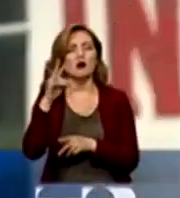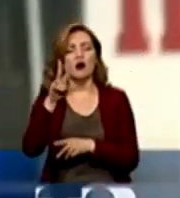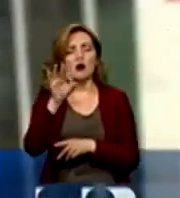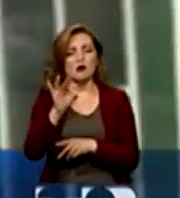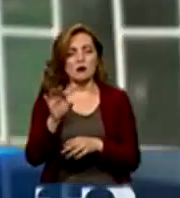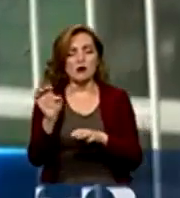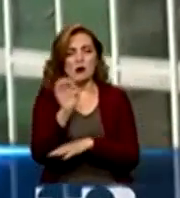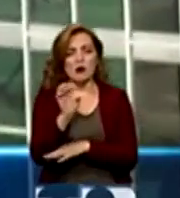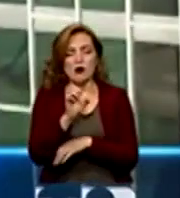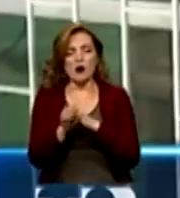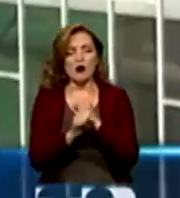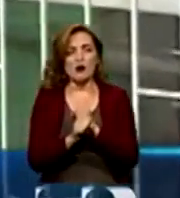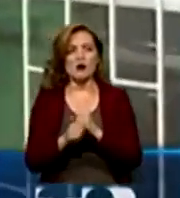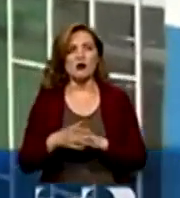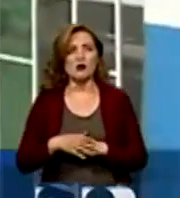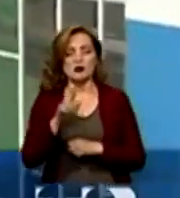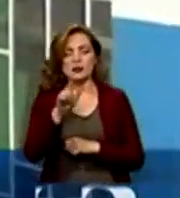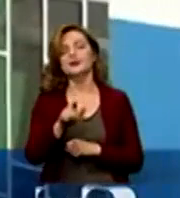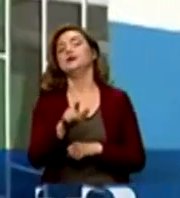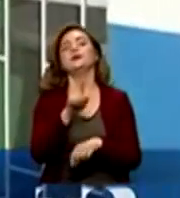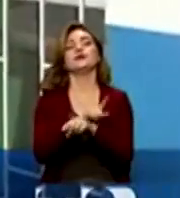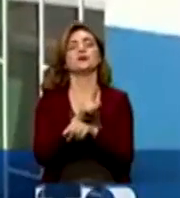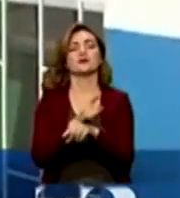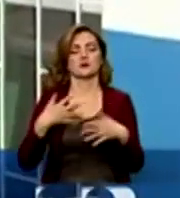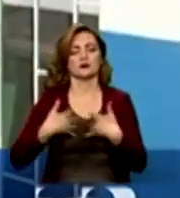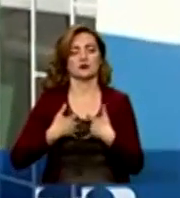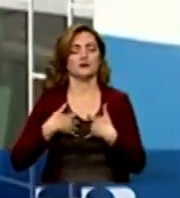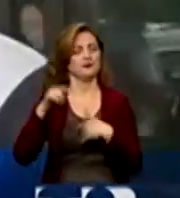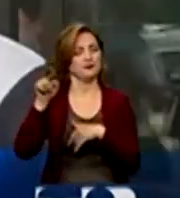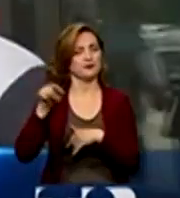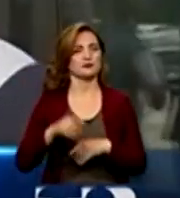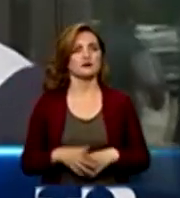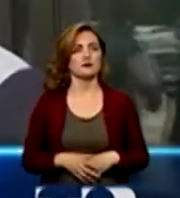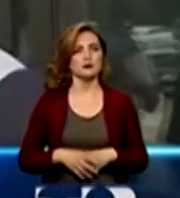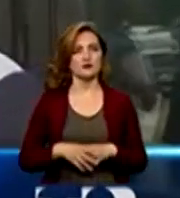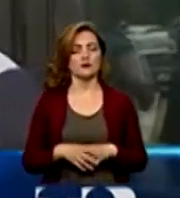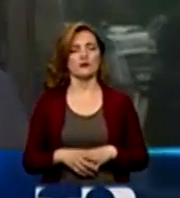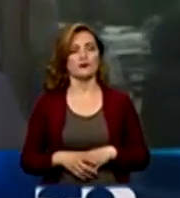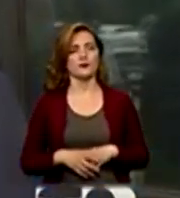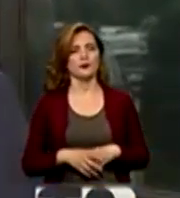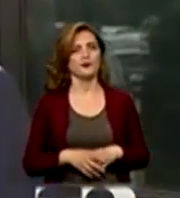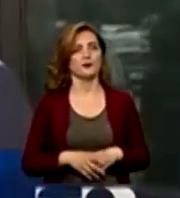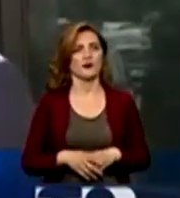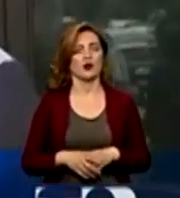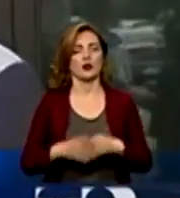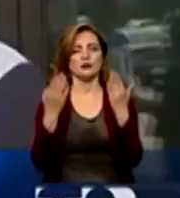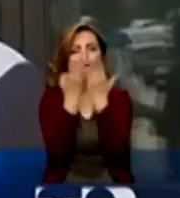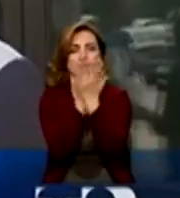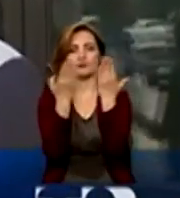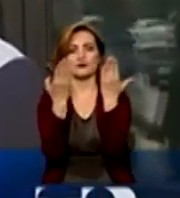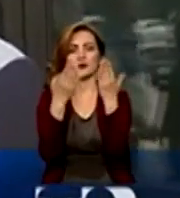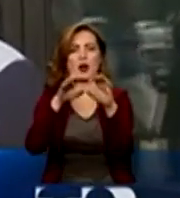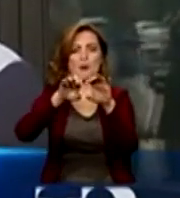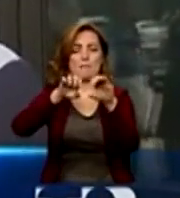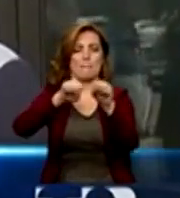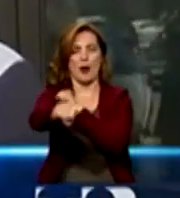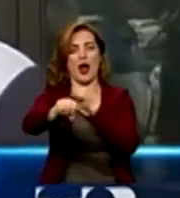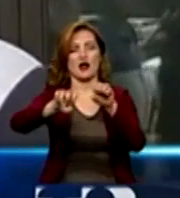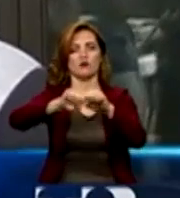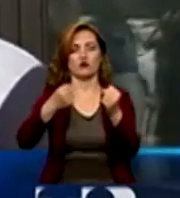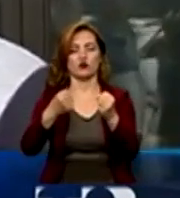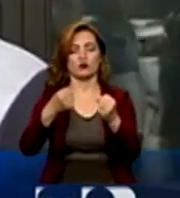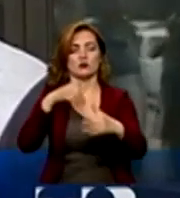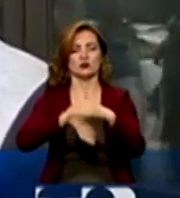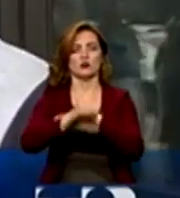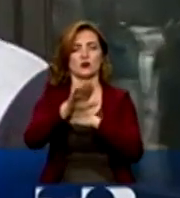de este año, en una veterinaria donde indica el denunciante. Rompieron lo que es la mampara, ingresaron al laboratorio y se